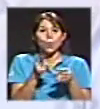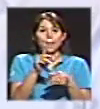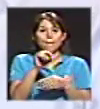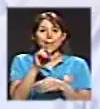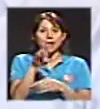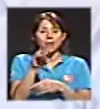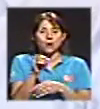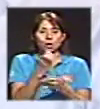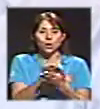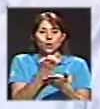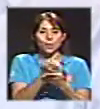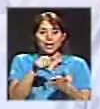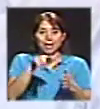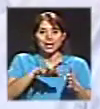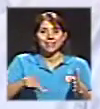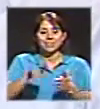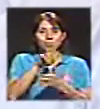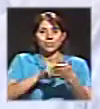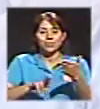en este campus.